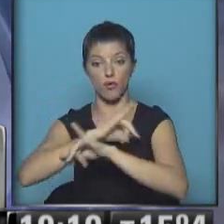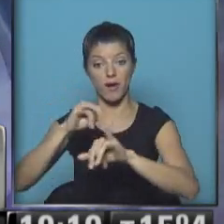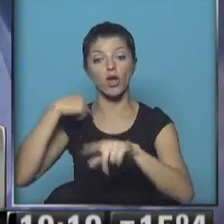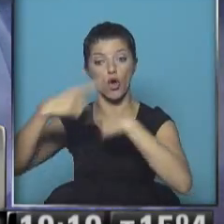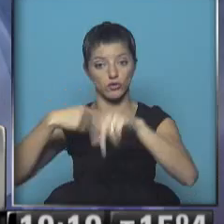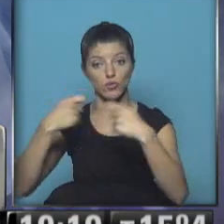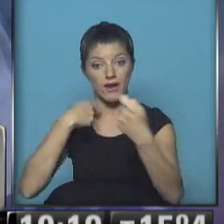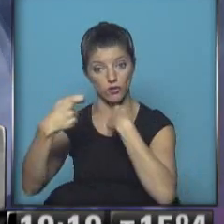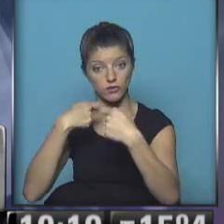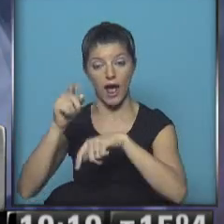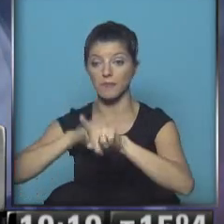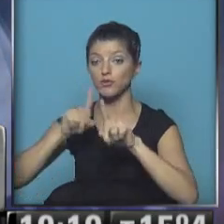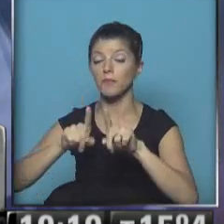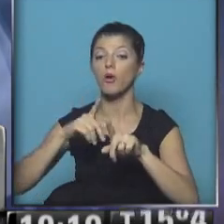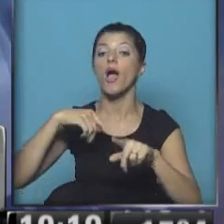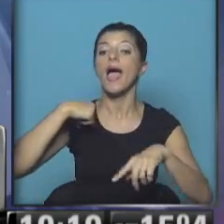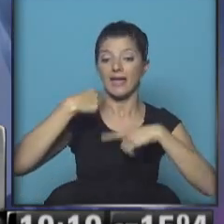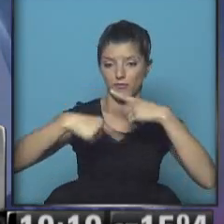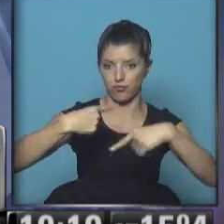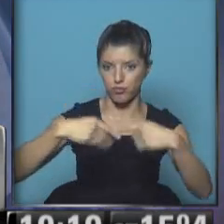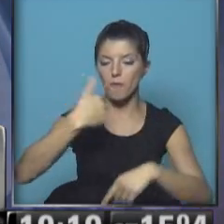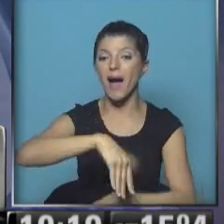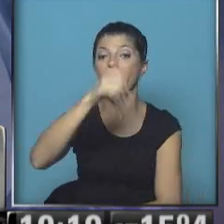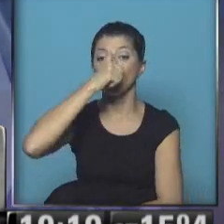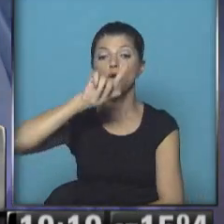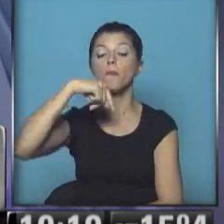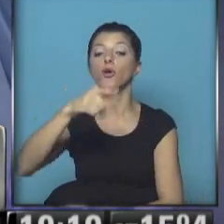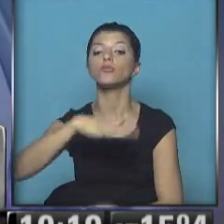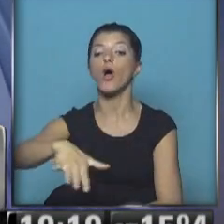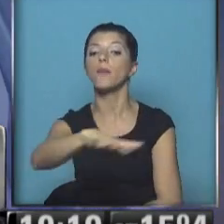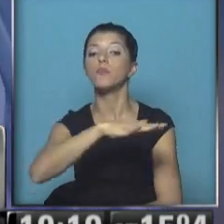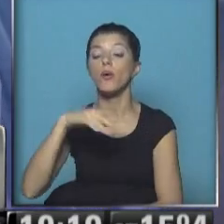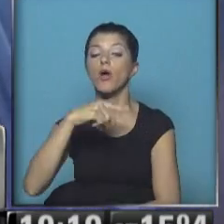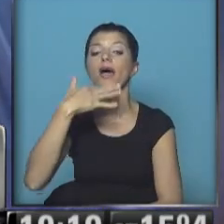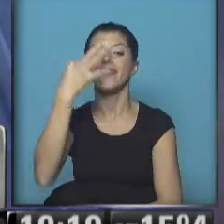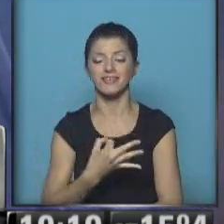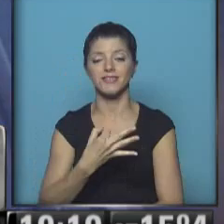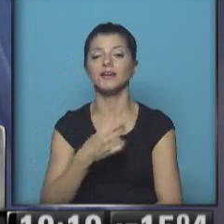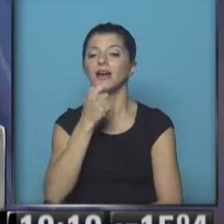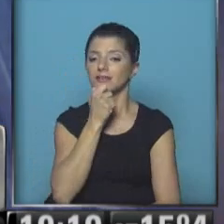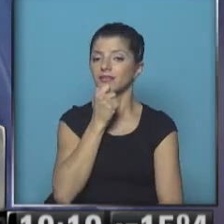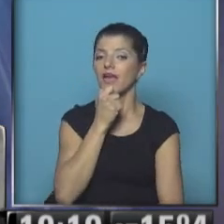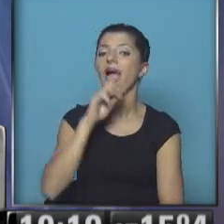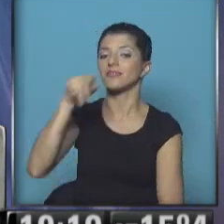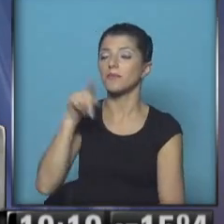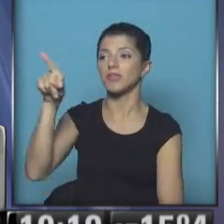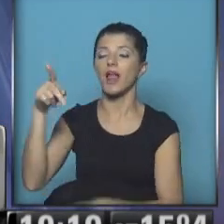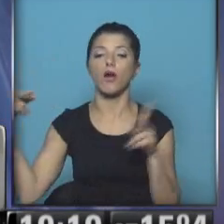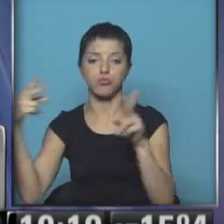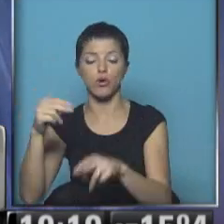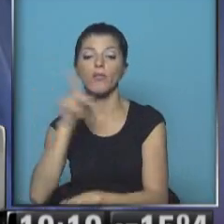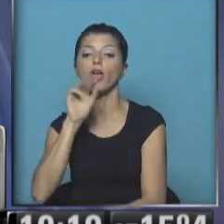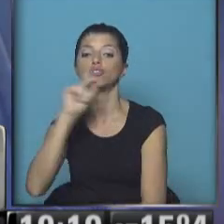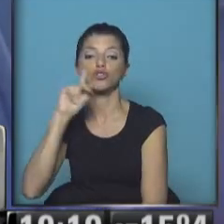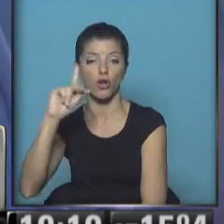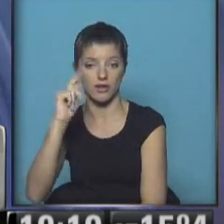el referéndum convocado para este domingo para que el pueblo griego decida si acepta o no las últimas condiciones de la Troika integrada por la